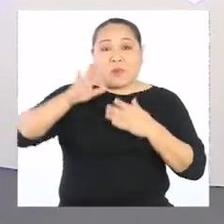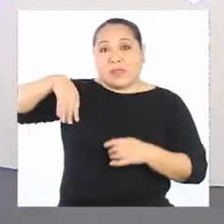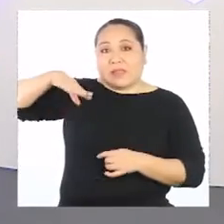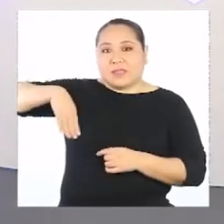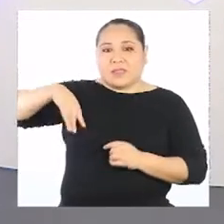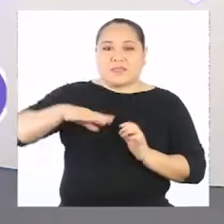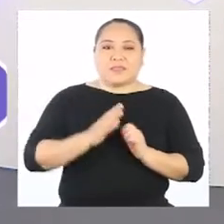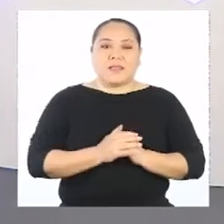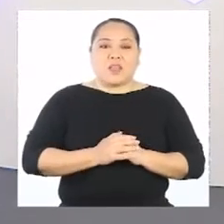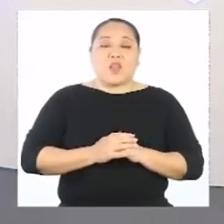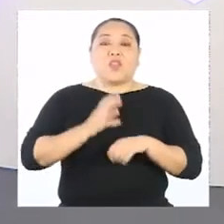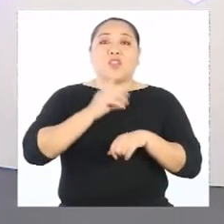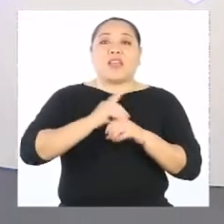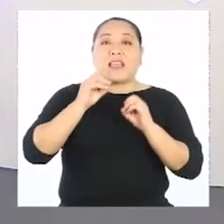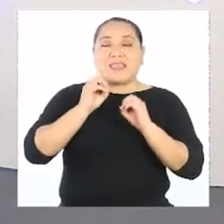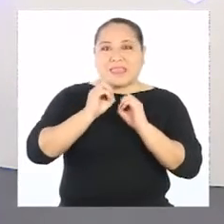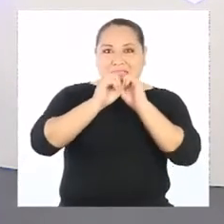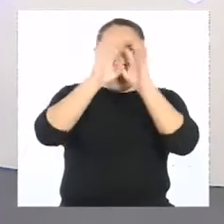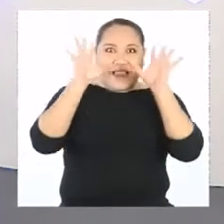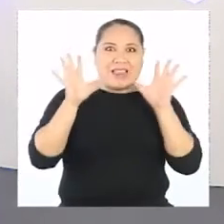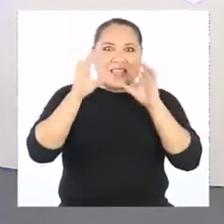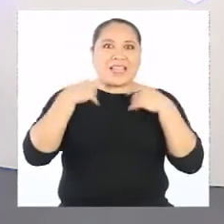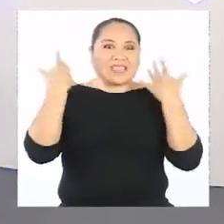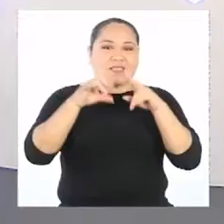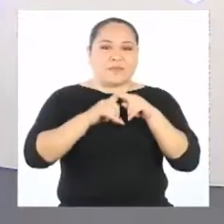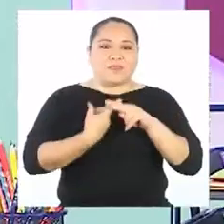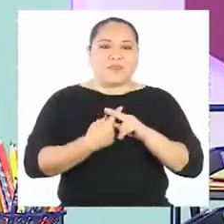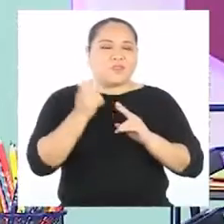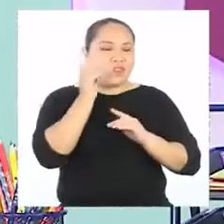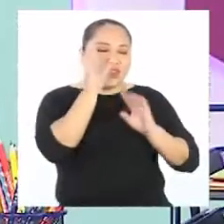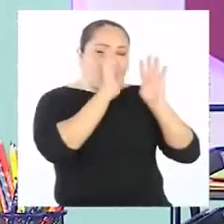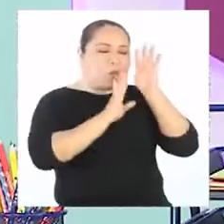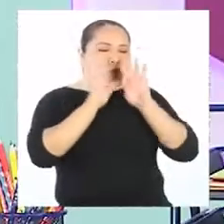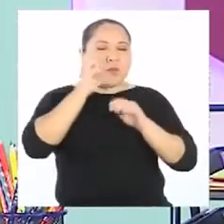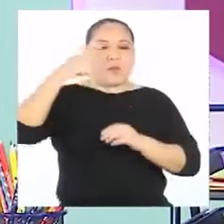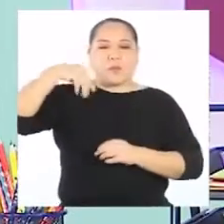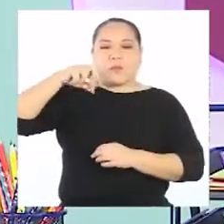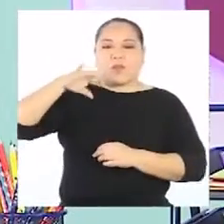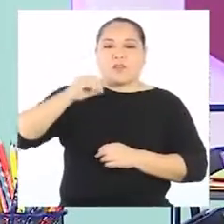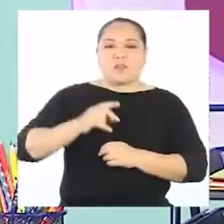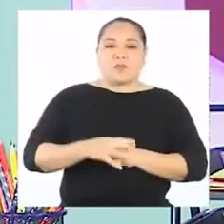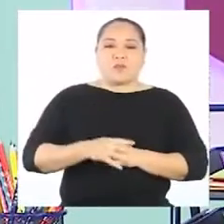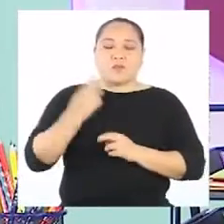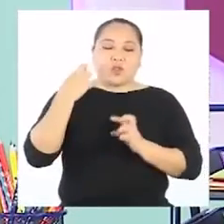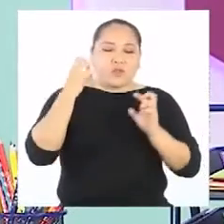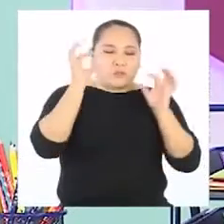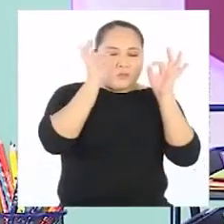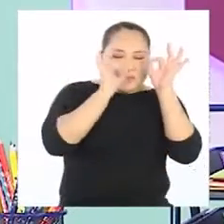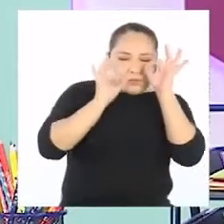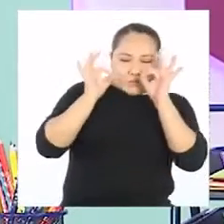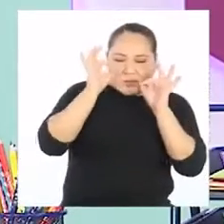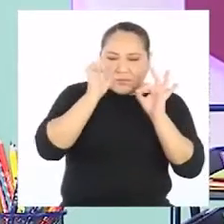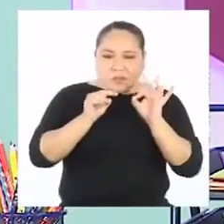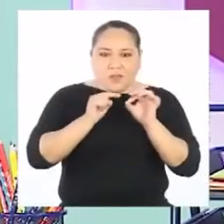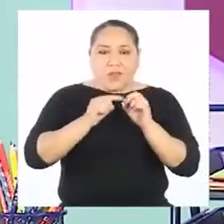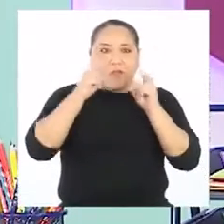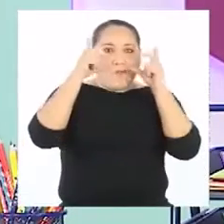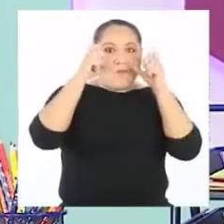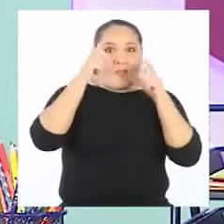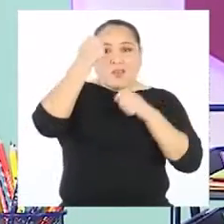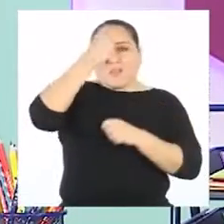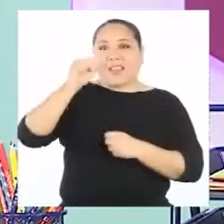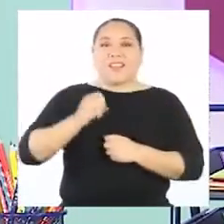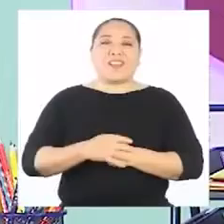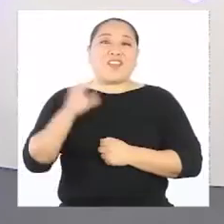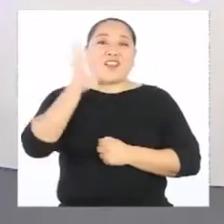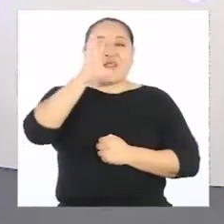Perdón por la tardanza. Doctora Diáfana Claridad, ya comenzamos. No te preocupes, Mario. Me quedé distraída viendo las fotos del viaje que